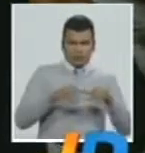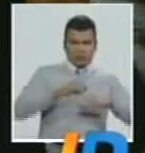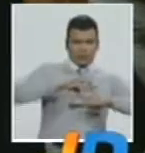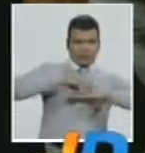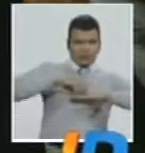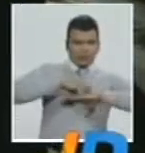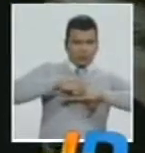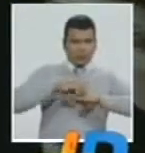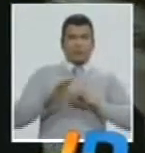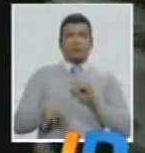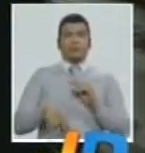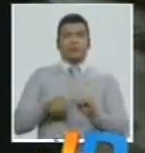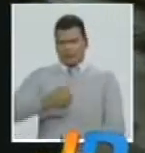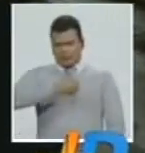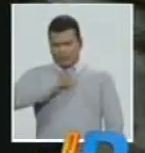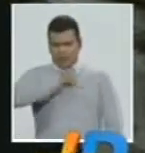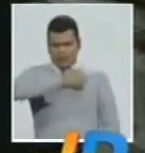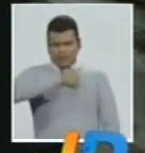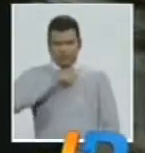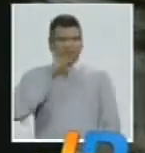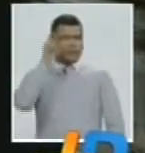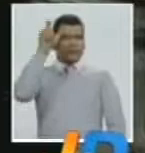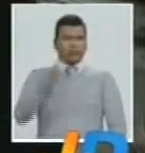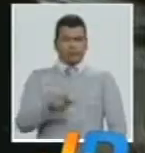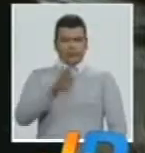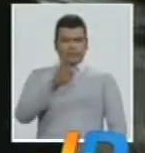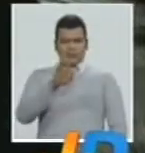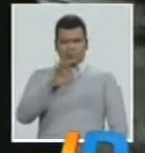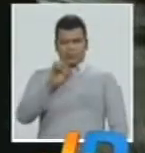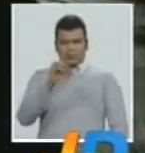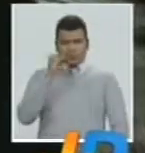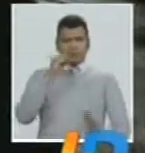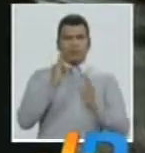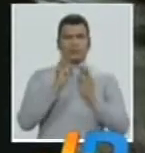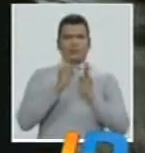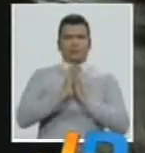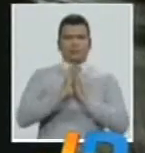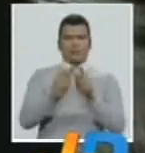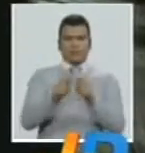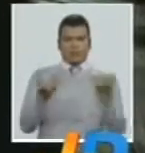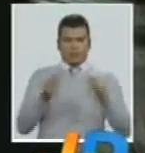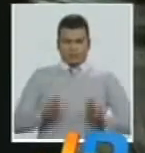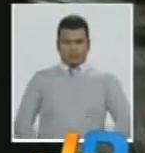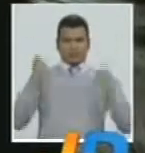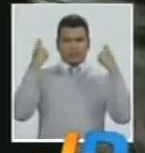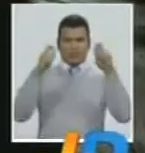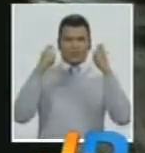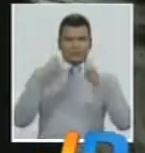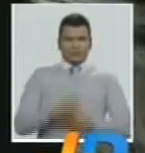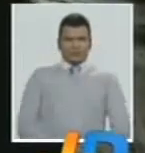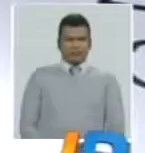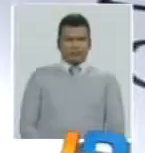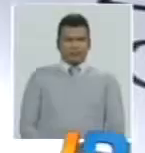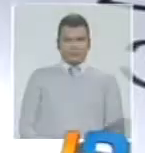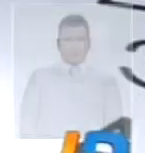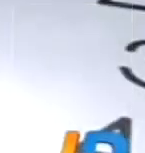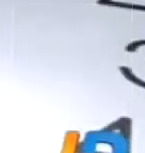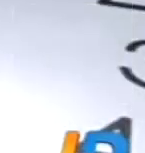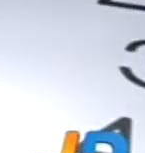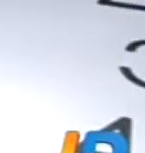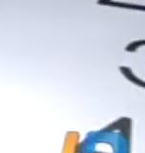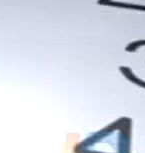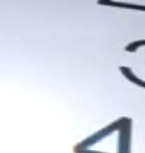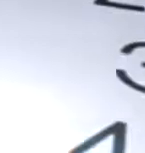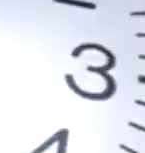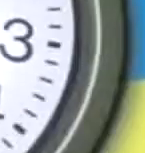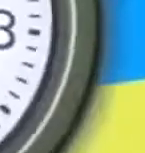Tolima. Y la segunda parte de la nota personalizada con Teófilo Gutiérrez. Todo en deportes, después de comerciales. Aquí comienza